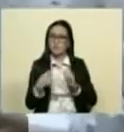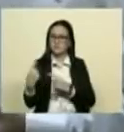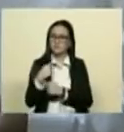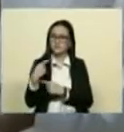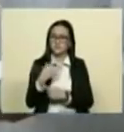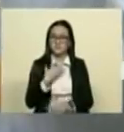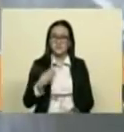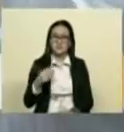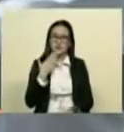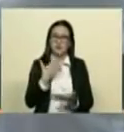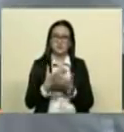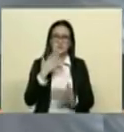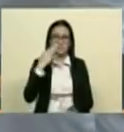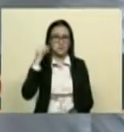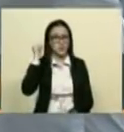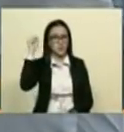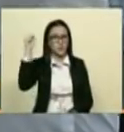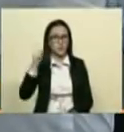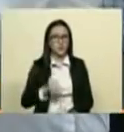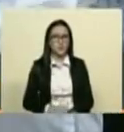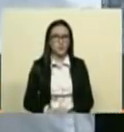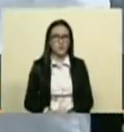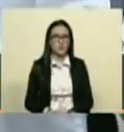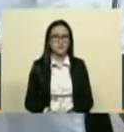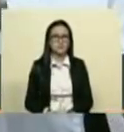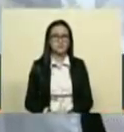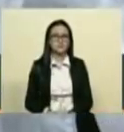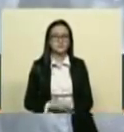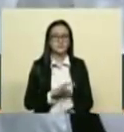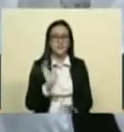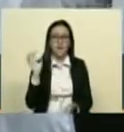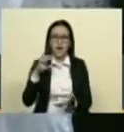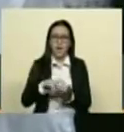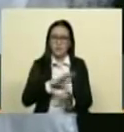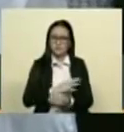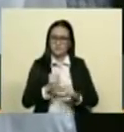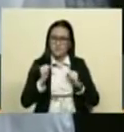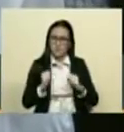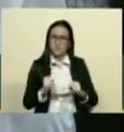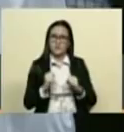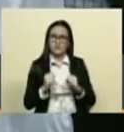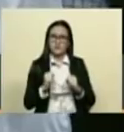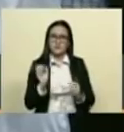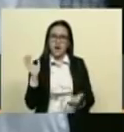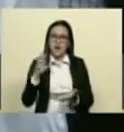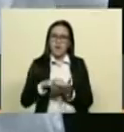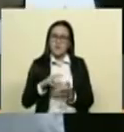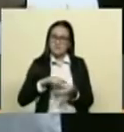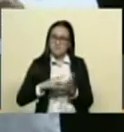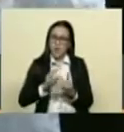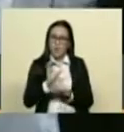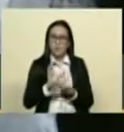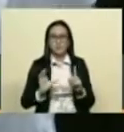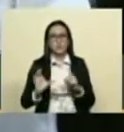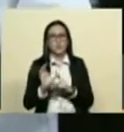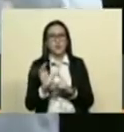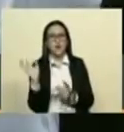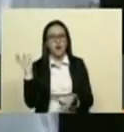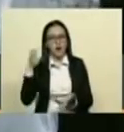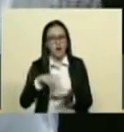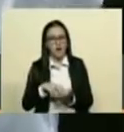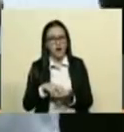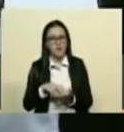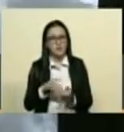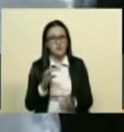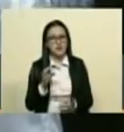nuestro presidente Nicolás Maduro Moro, desde la Aragua Potencia, la Aragua de la Cultura, la Aragua de la